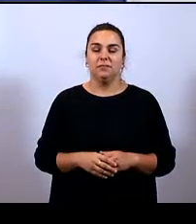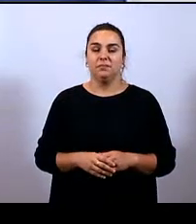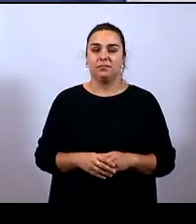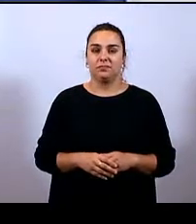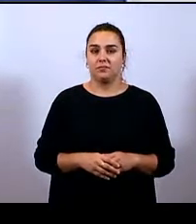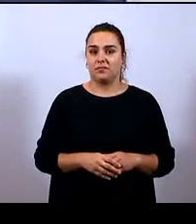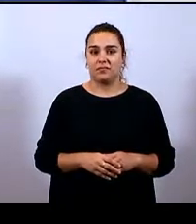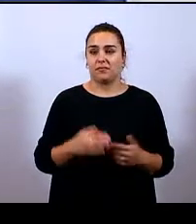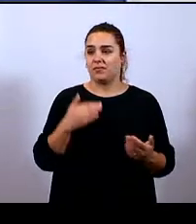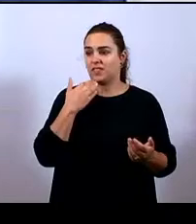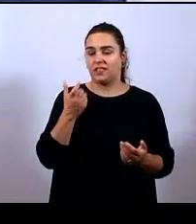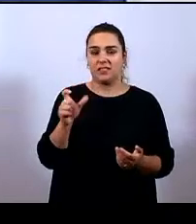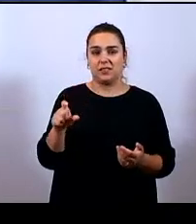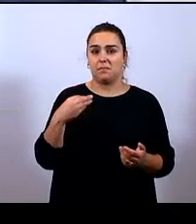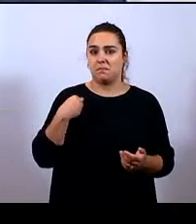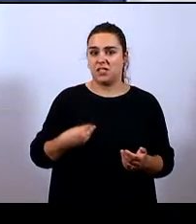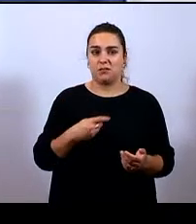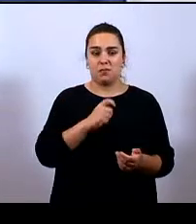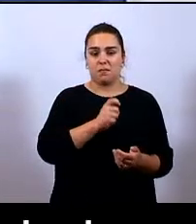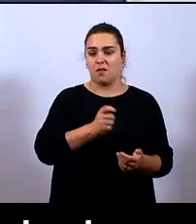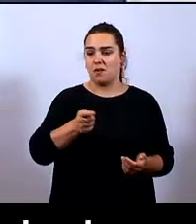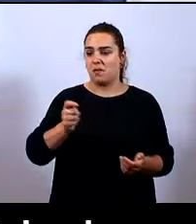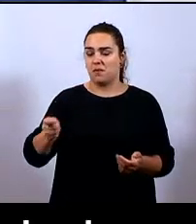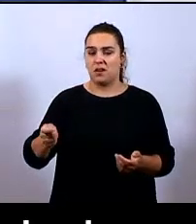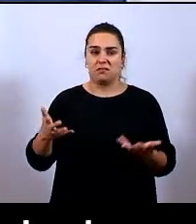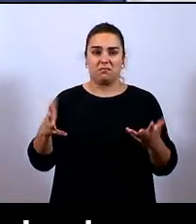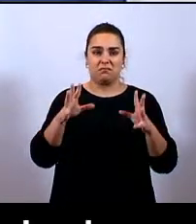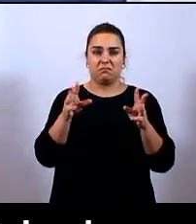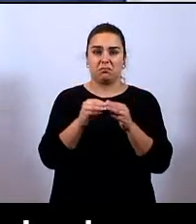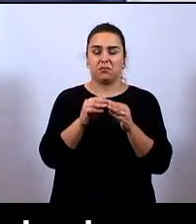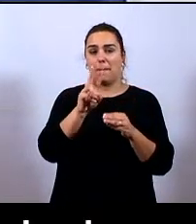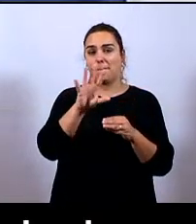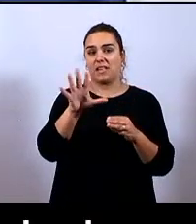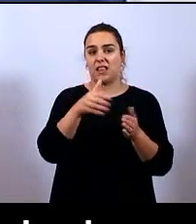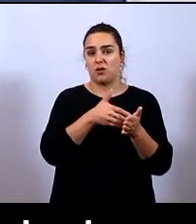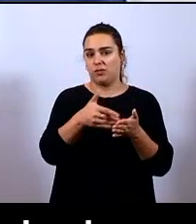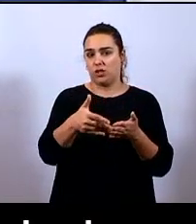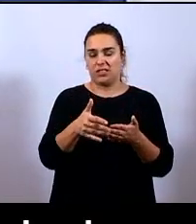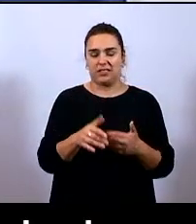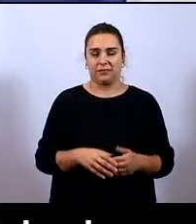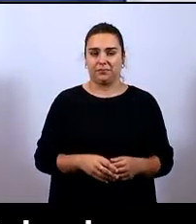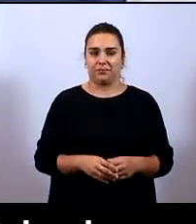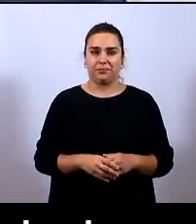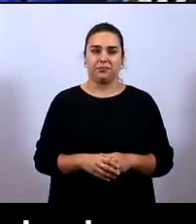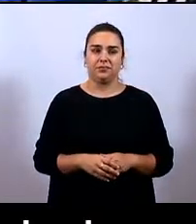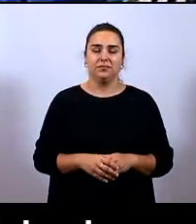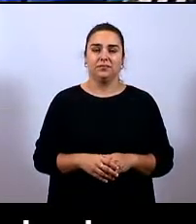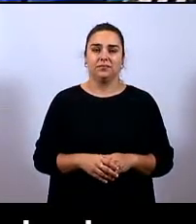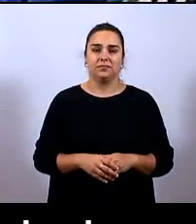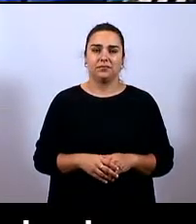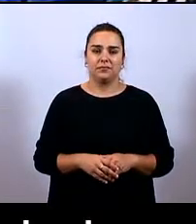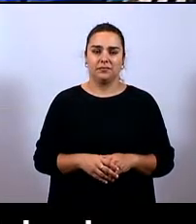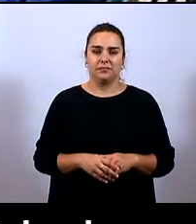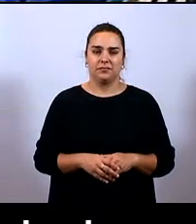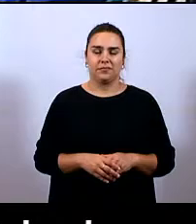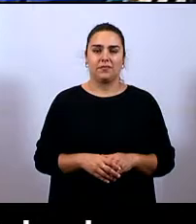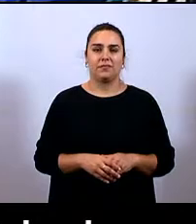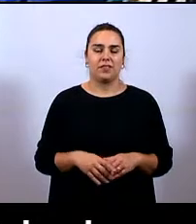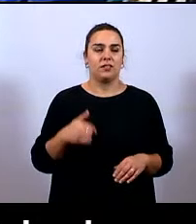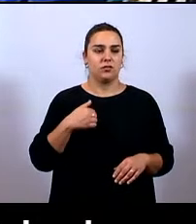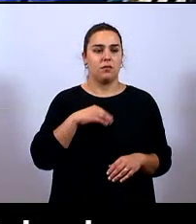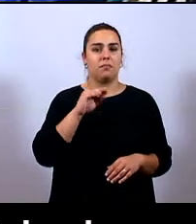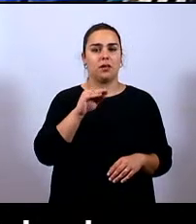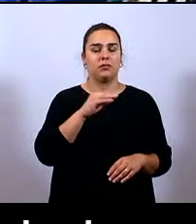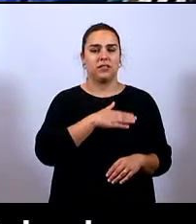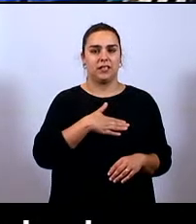Prácticamente es la misma cantidad en los 3 pagos. Salen los 25 millones de euros aproximadamente. Sí, ahora. Sí. Yo quería